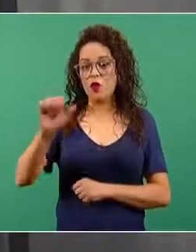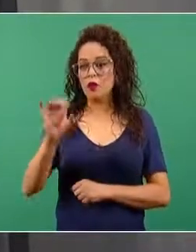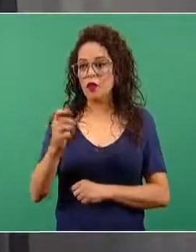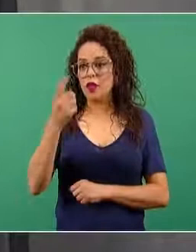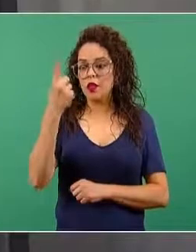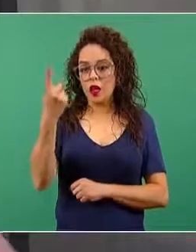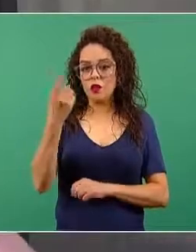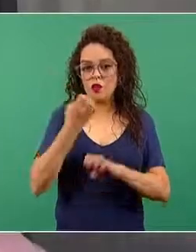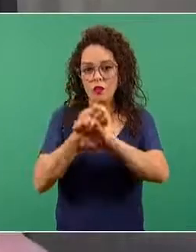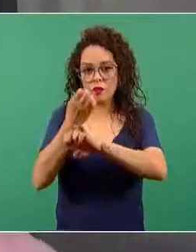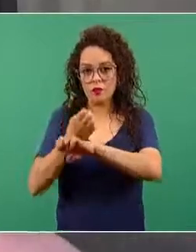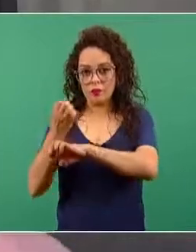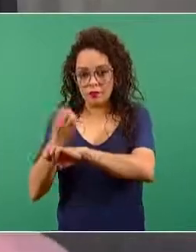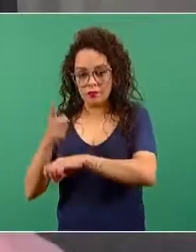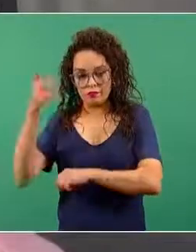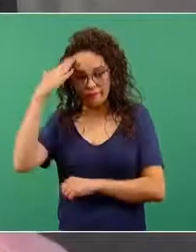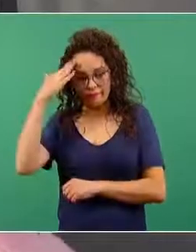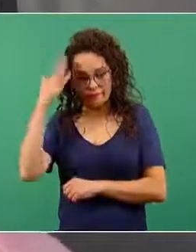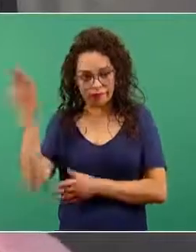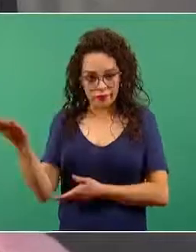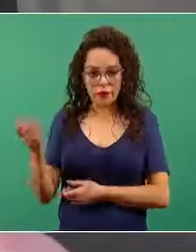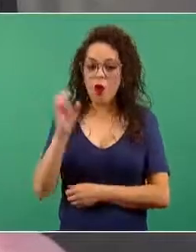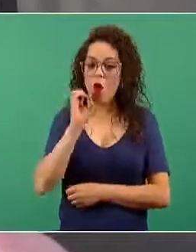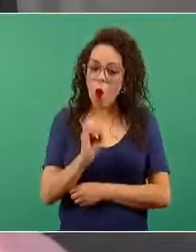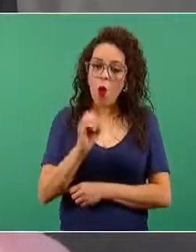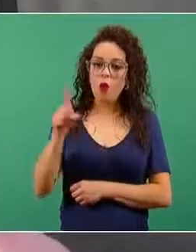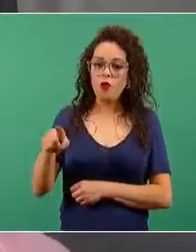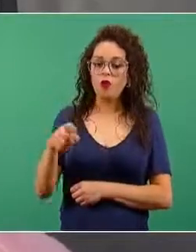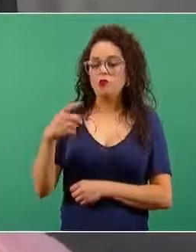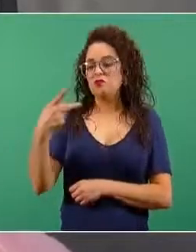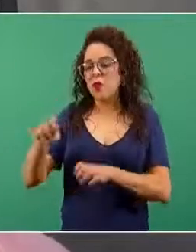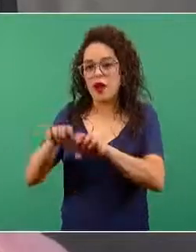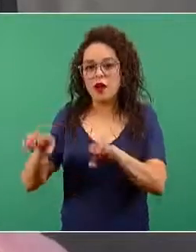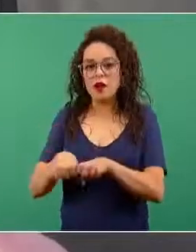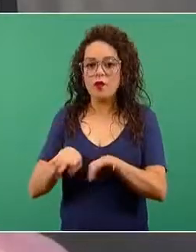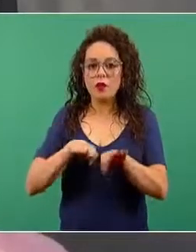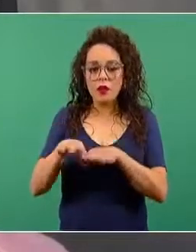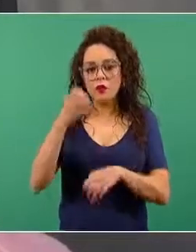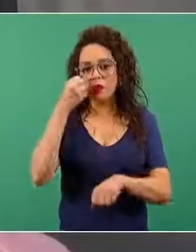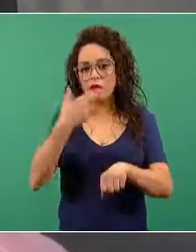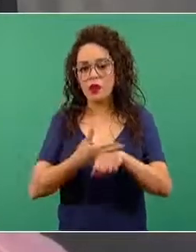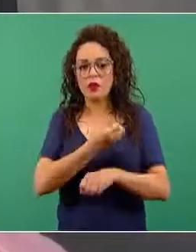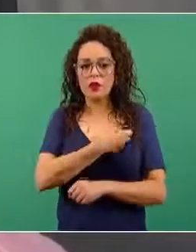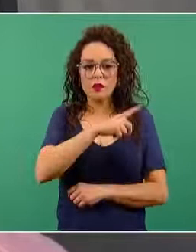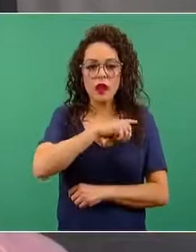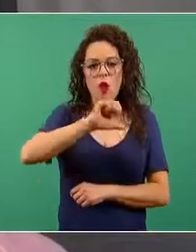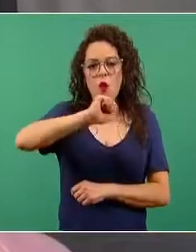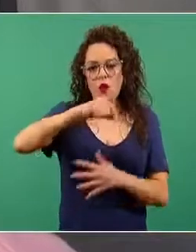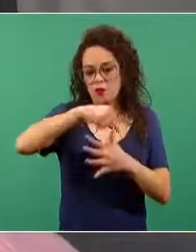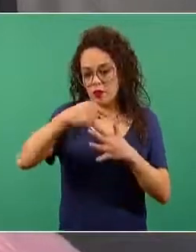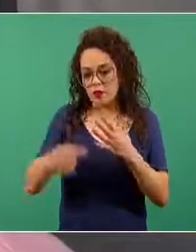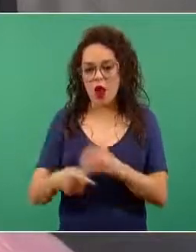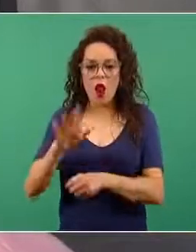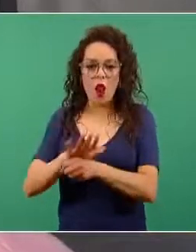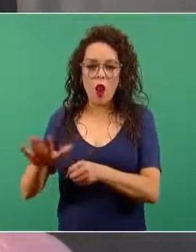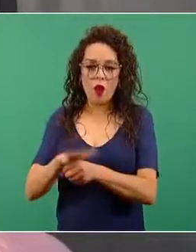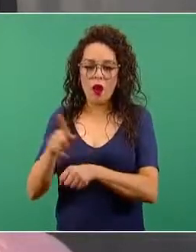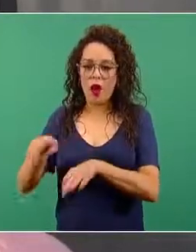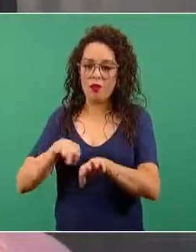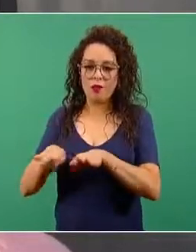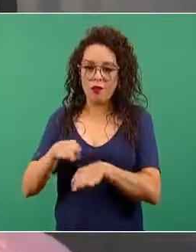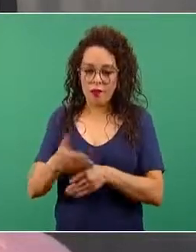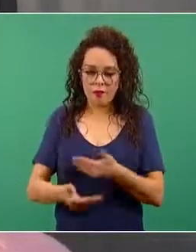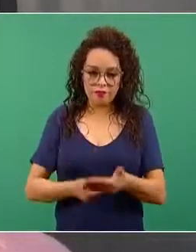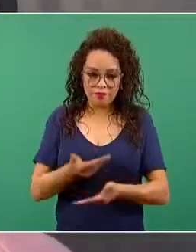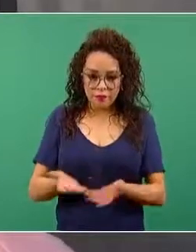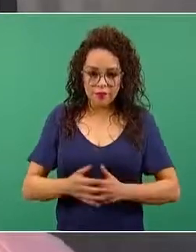estatales o sus grupos de trabajo, sus secretarias, sus secretarios de salud y otros funcionarios locales. Platicamos, como siempre,